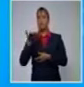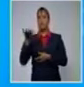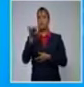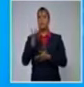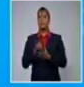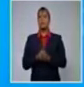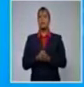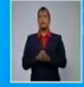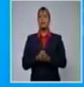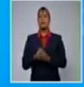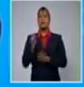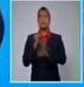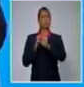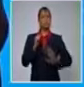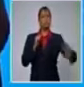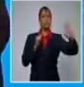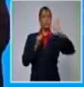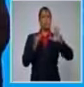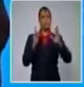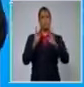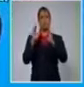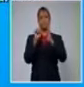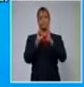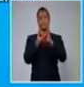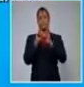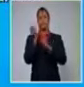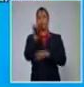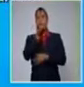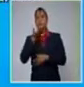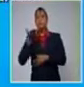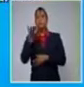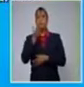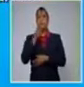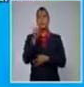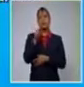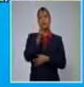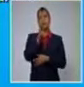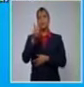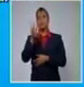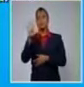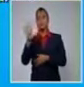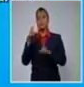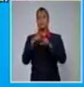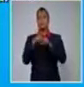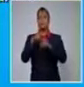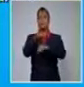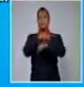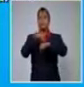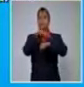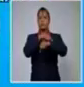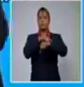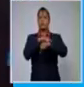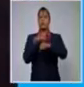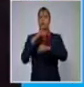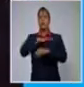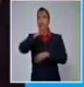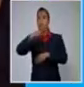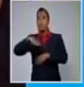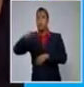centro, soplarán del nordeste con velocidades entre 10 y 25 kilómetros por hora. Habrá poco oleaje en la costa norte occidental